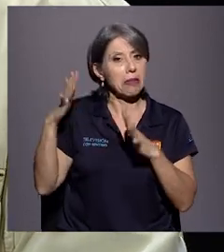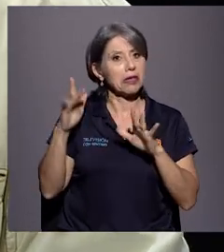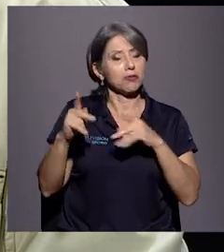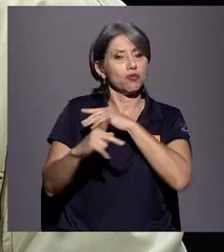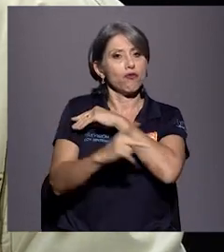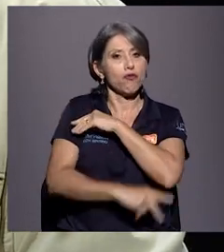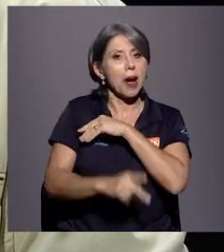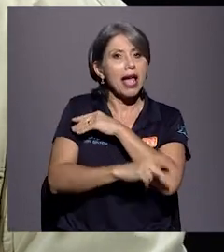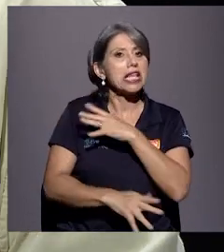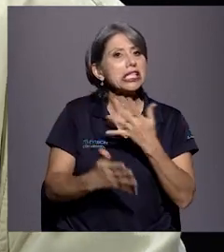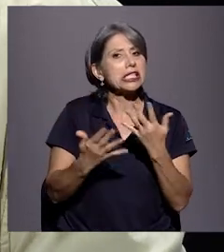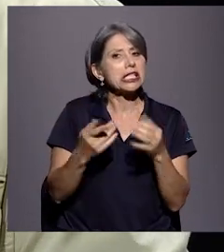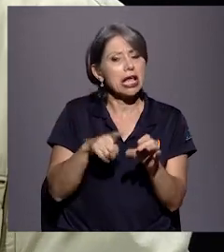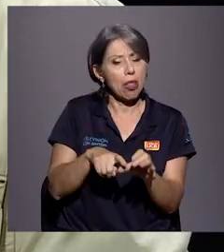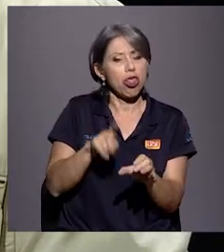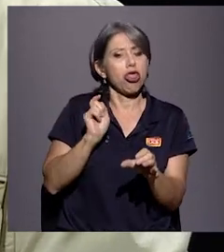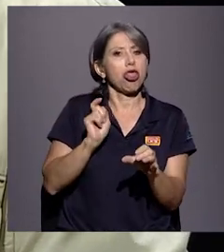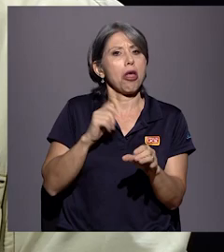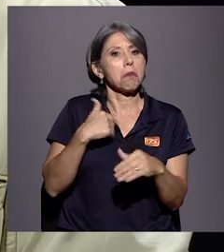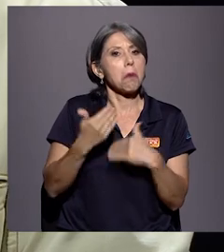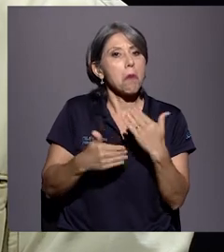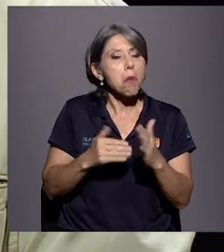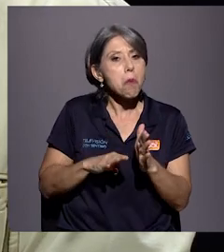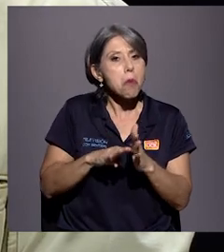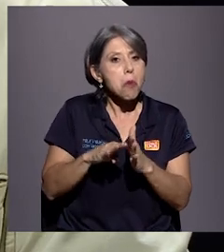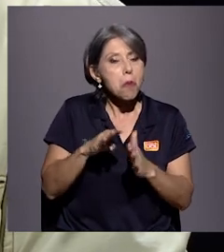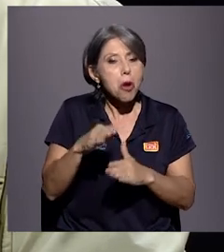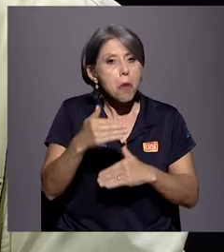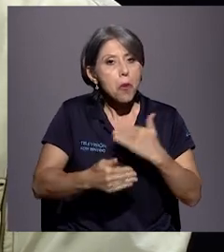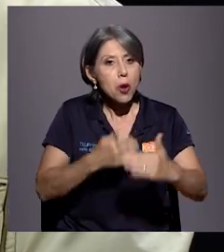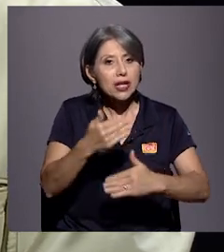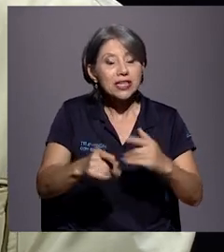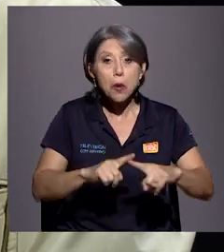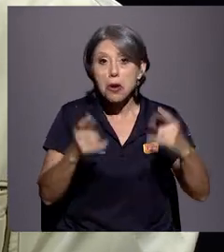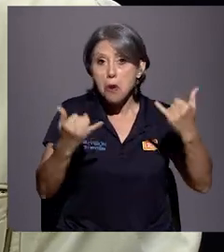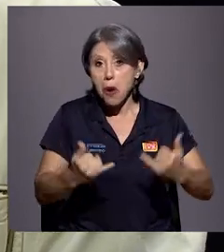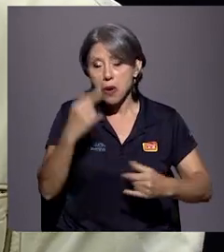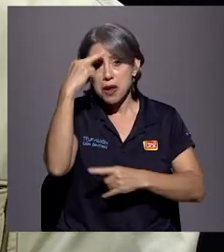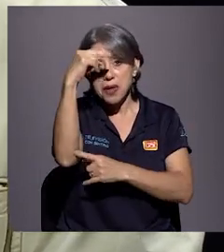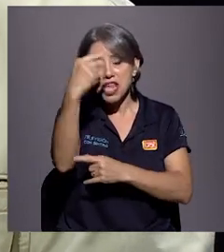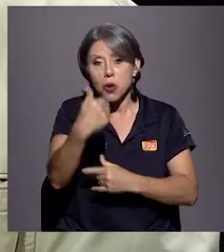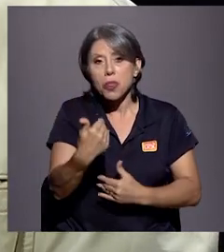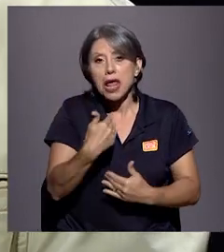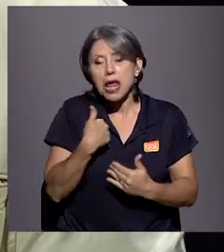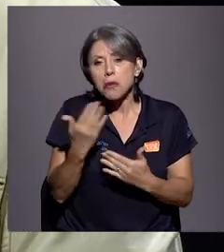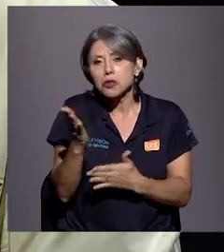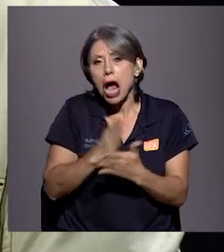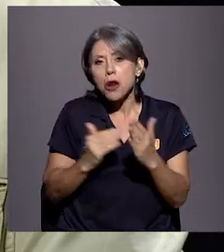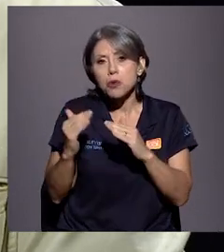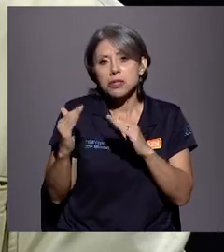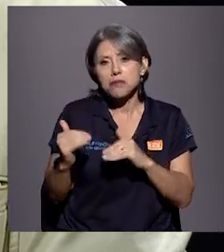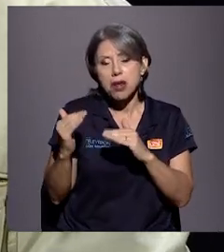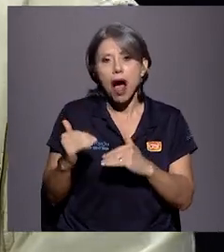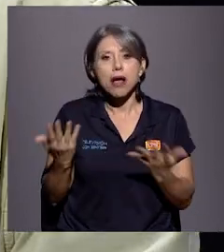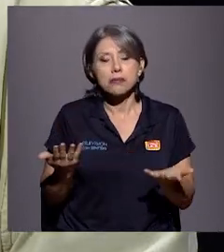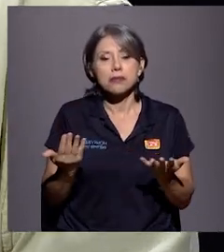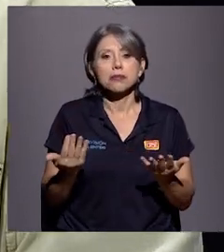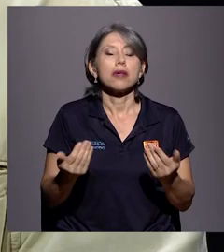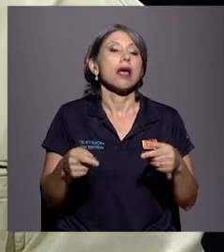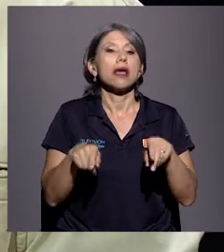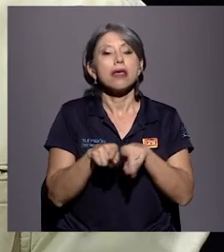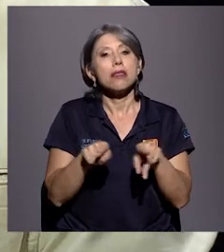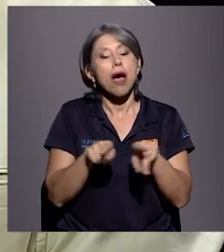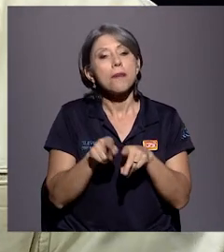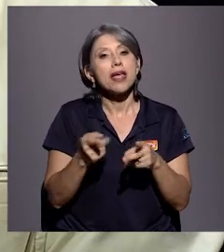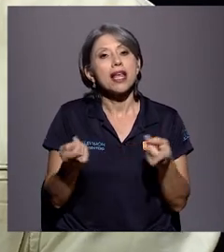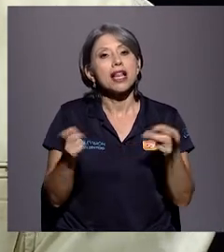de algo progresivo, pero ahora en México tenemos alguna esperanza de alguna manera, y tenemos